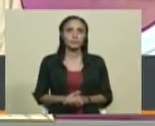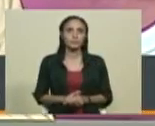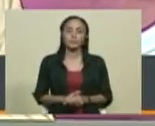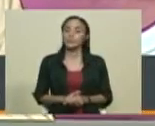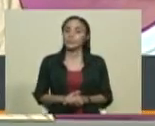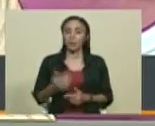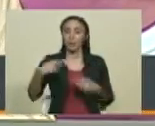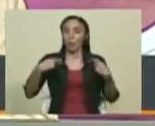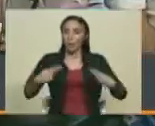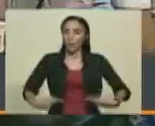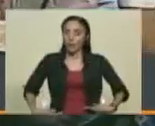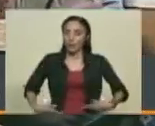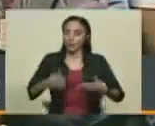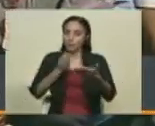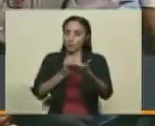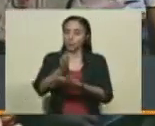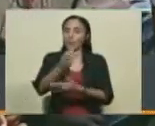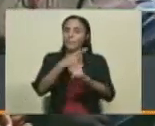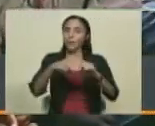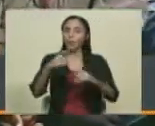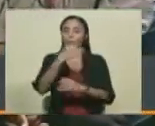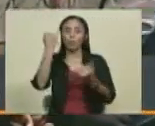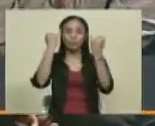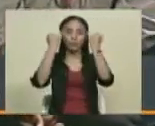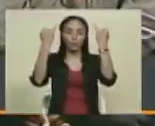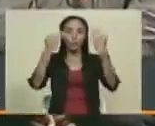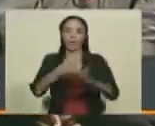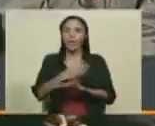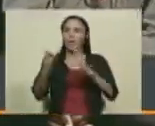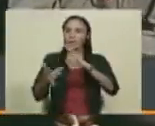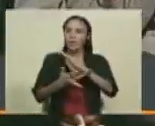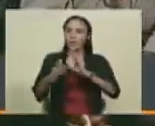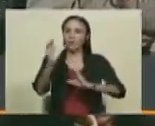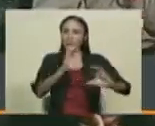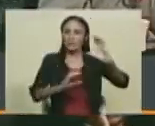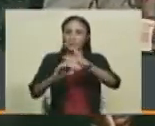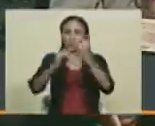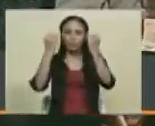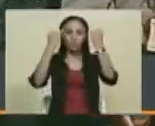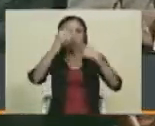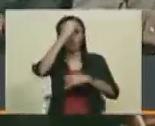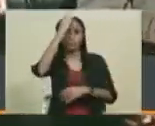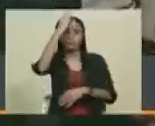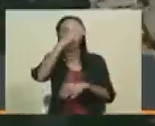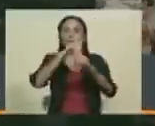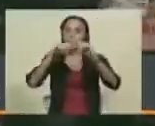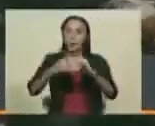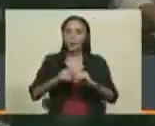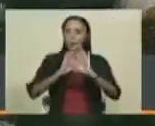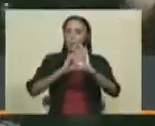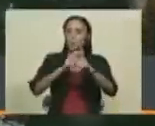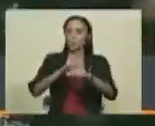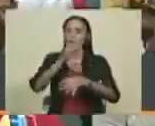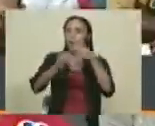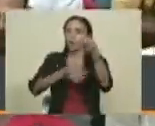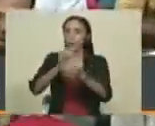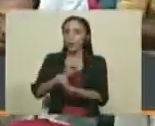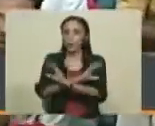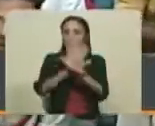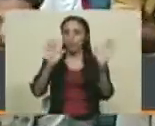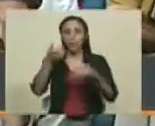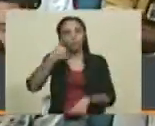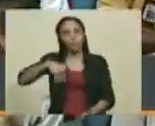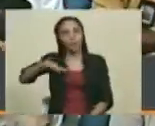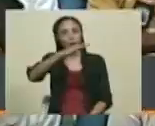profundamente humanista, pero con gran capacidad técnica, científica, para dar resultados al país,